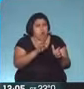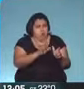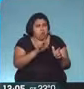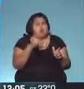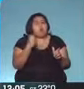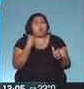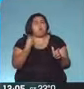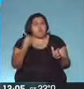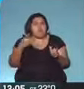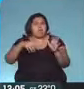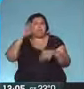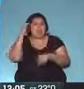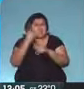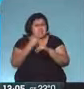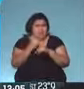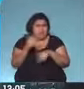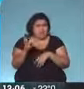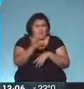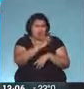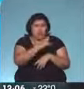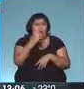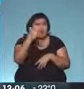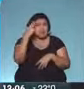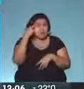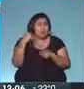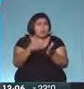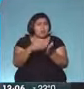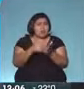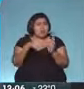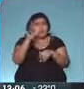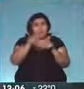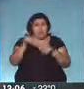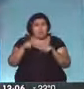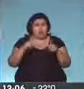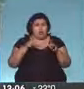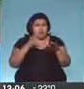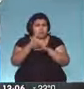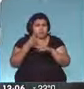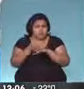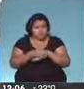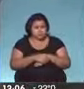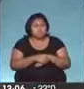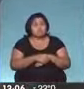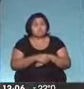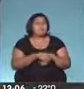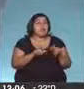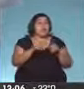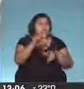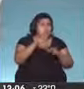ciudad entran diariamente alrededor de 9 millones de personas. Ahora, es posible que entre las personas que se